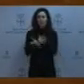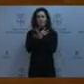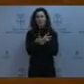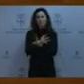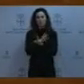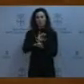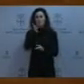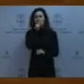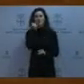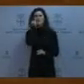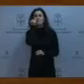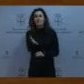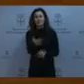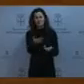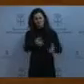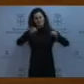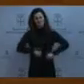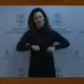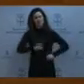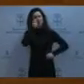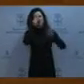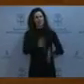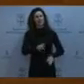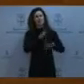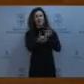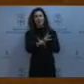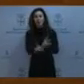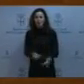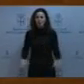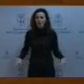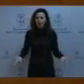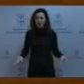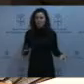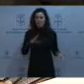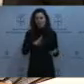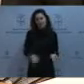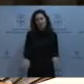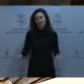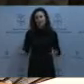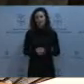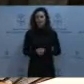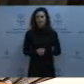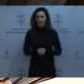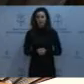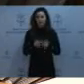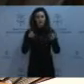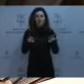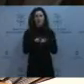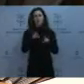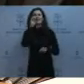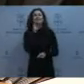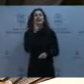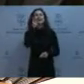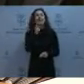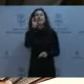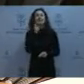Señor Fernández, que está usted muy mayor para jugar al Pío Campo. Está usted muy mayor, pero está lleno de manías, señor